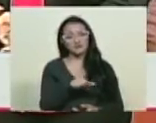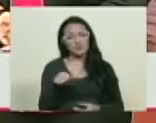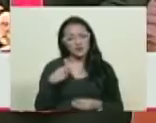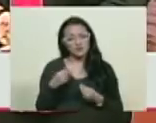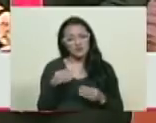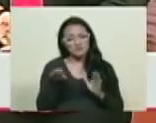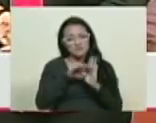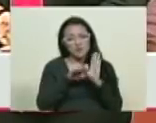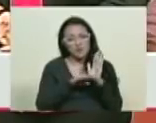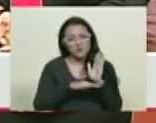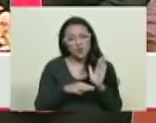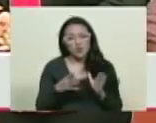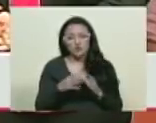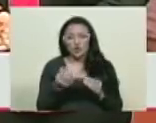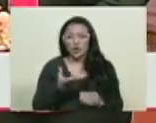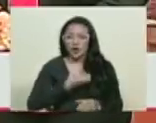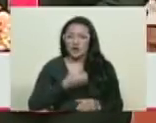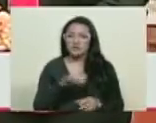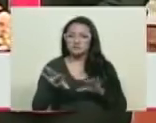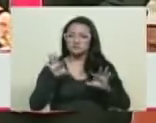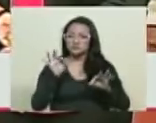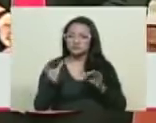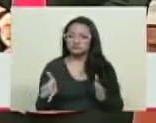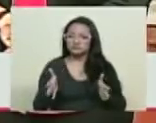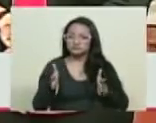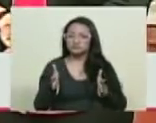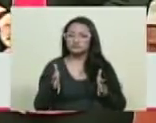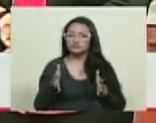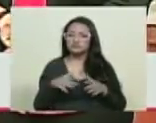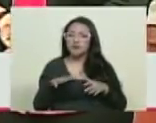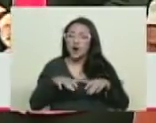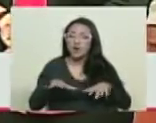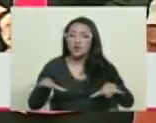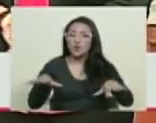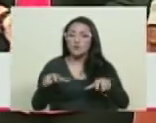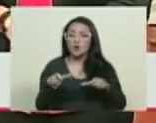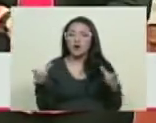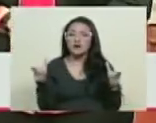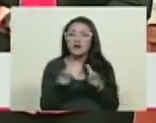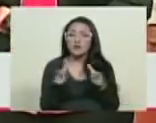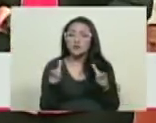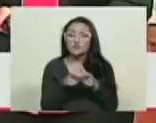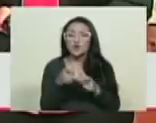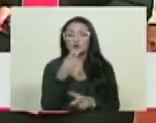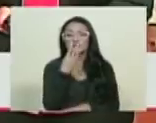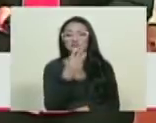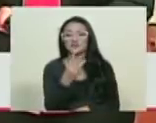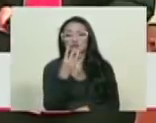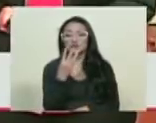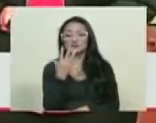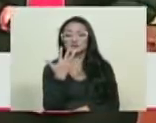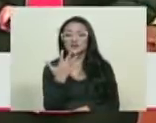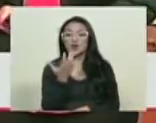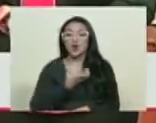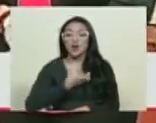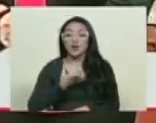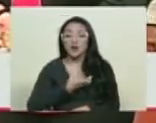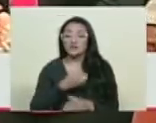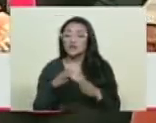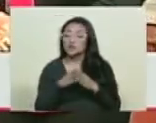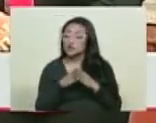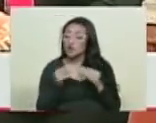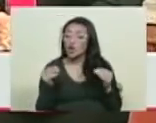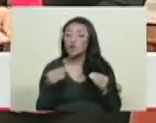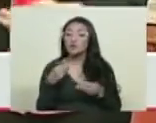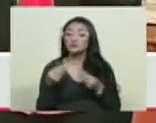alcaldes y alcaldesas electos voy a convocar a una reunión con los 335 alcaldes y alcaldesas